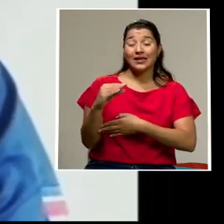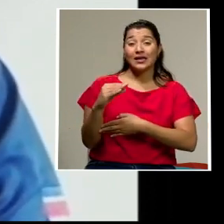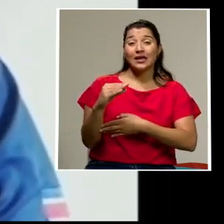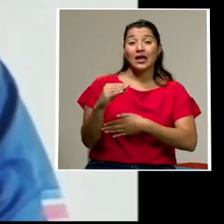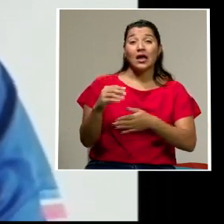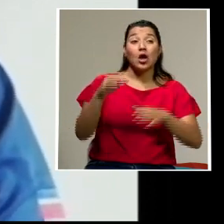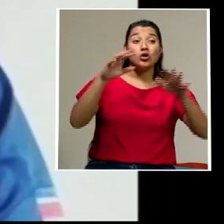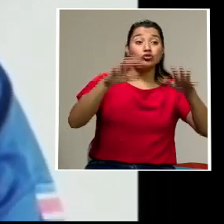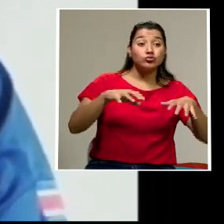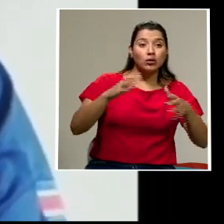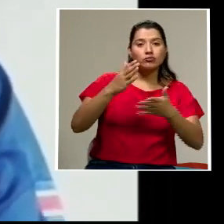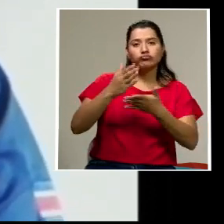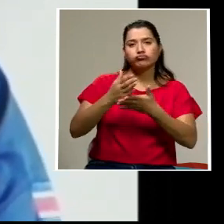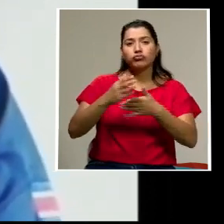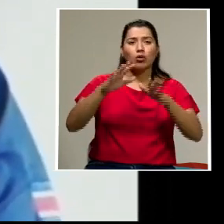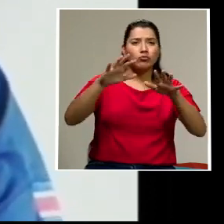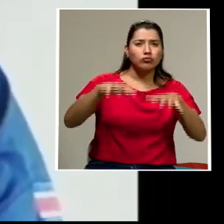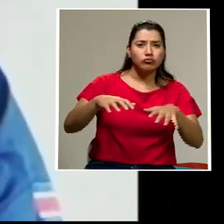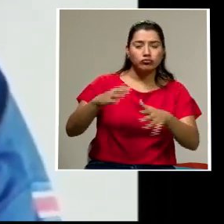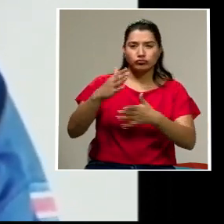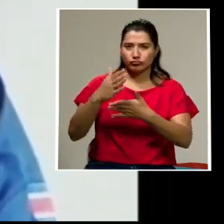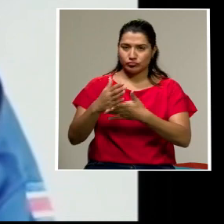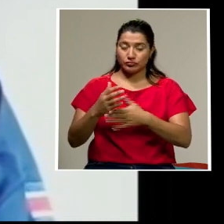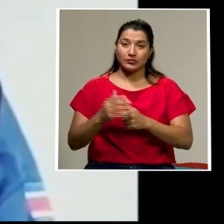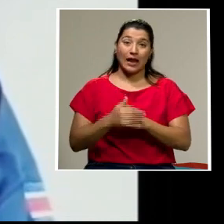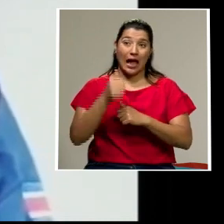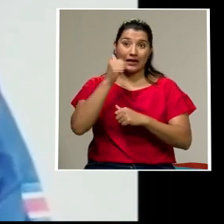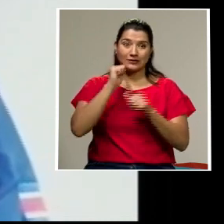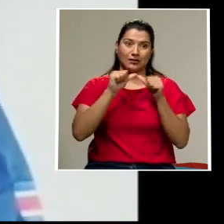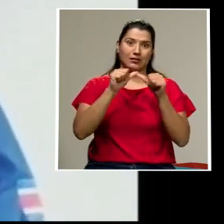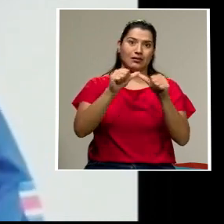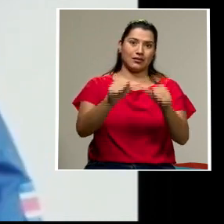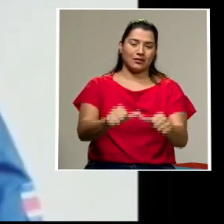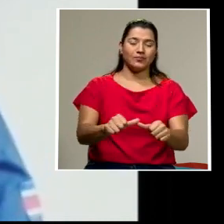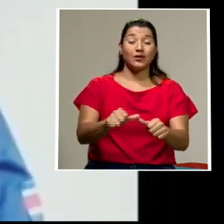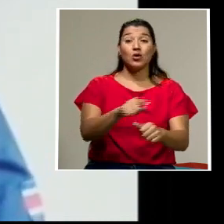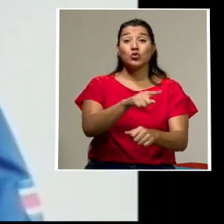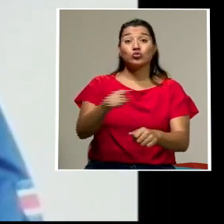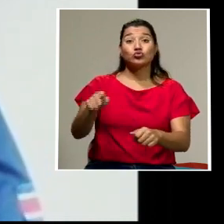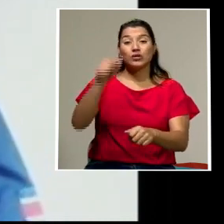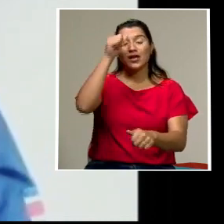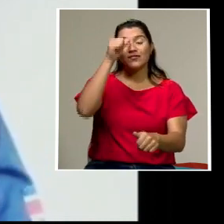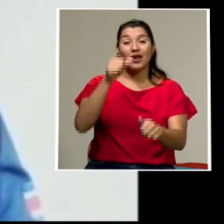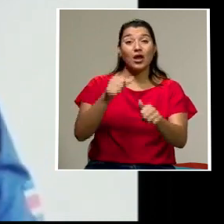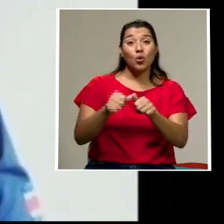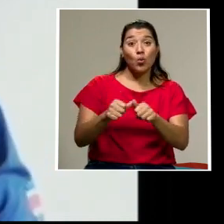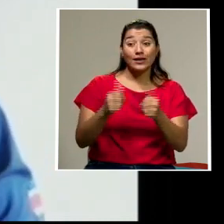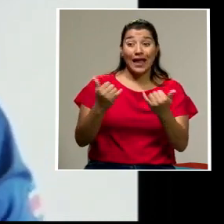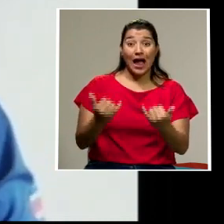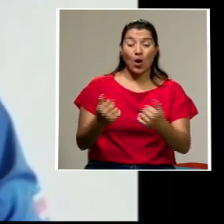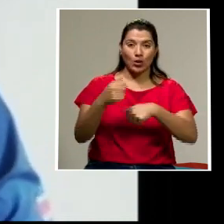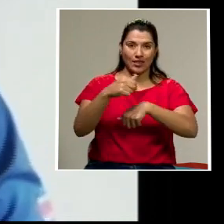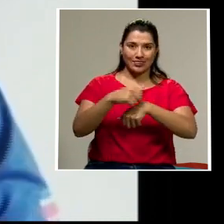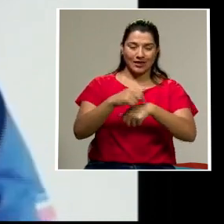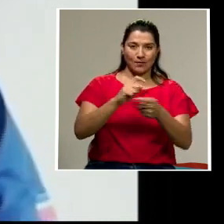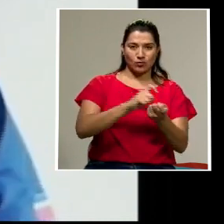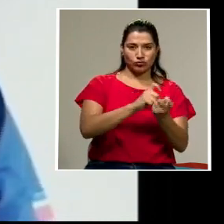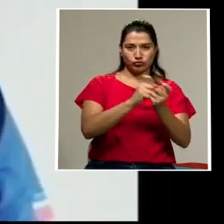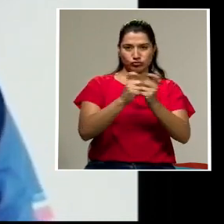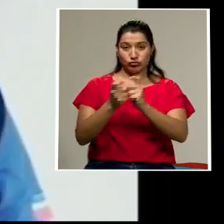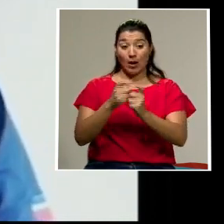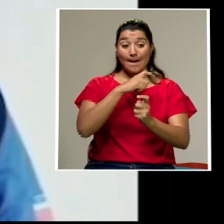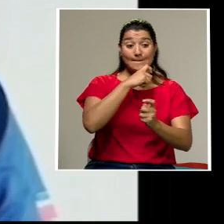constantes que el día de ayer. Recordarle a la población que estamos claramente dentro de la época de transición hacia la